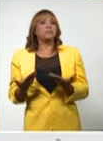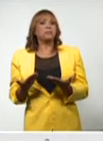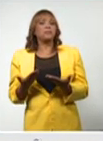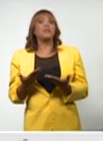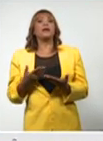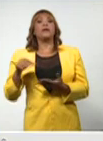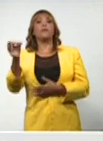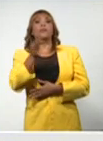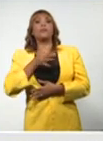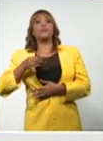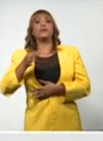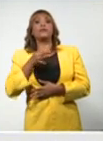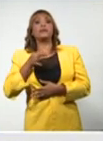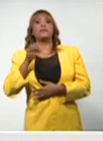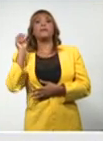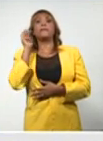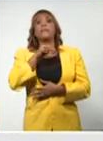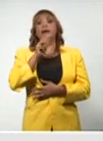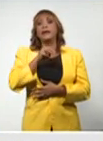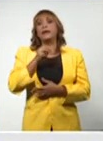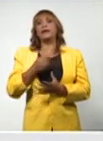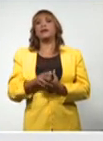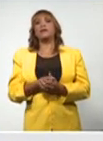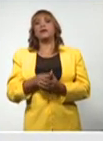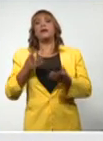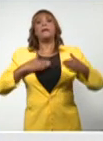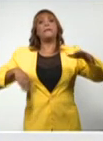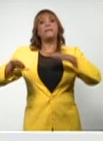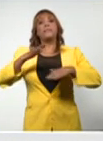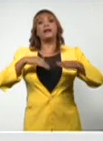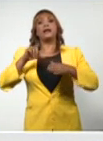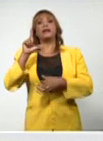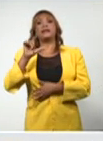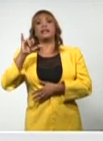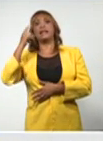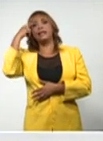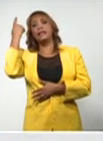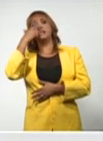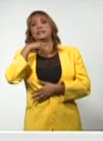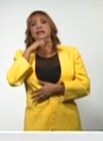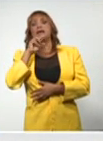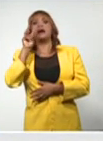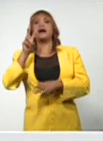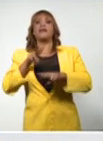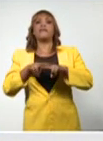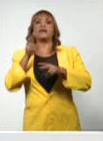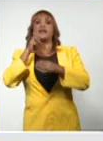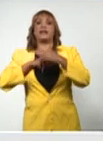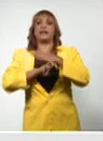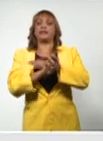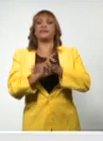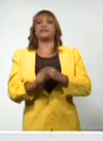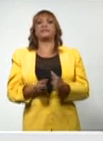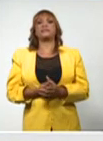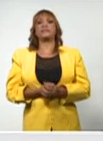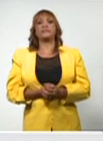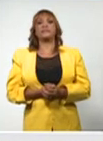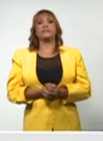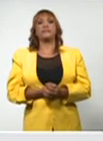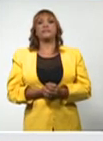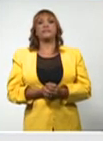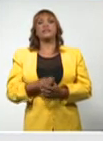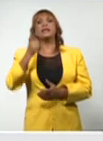municipios Marianao, Playa, Lisa y Habana del Este. Y en el caso de